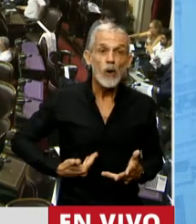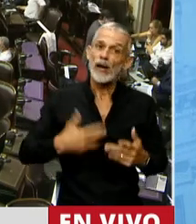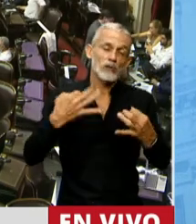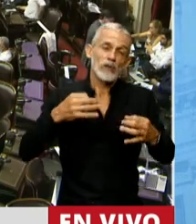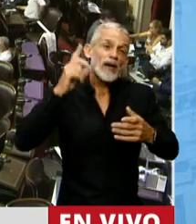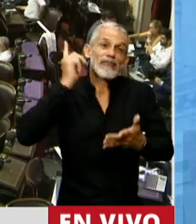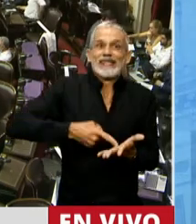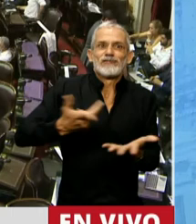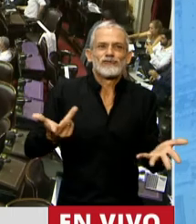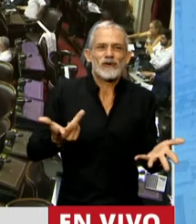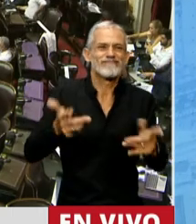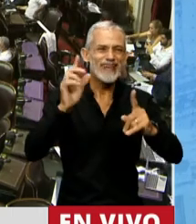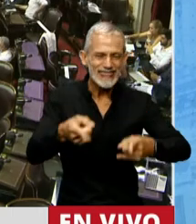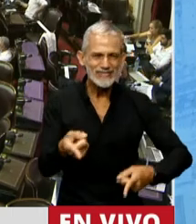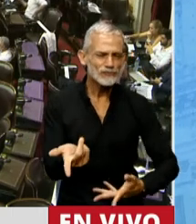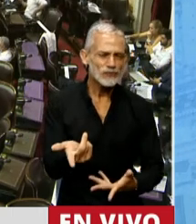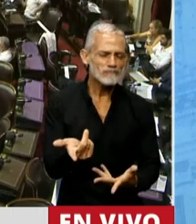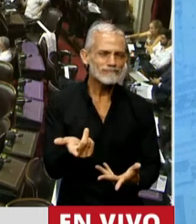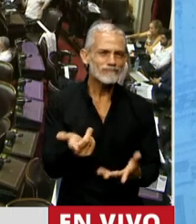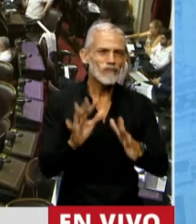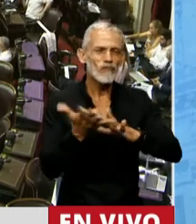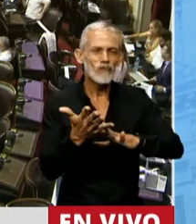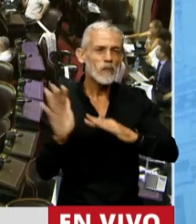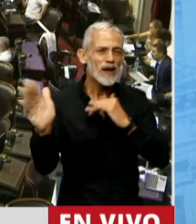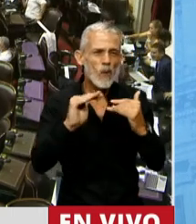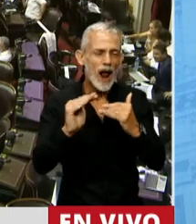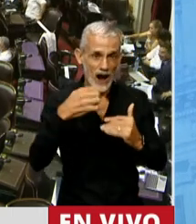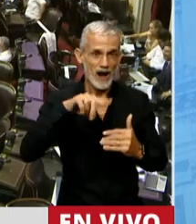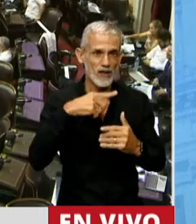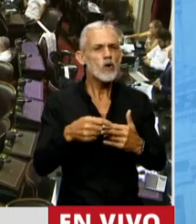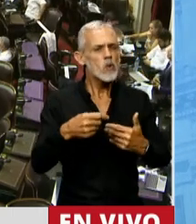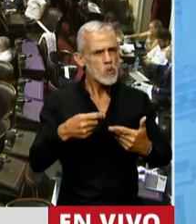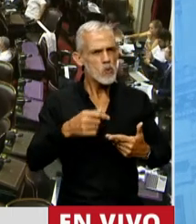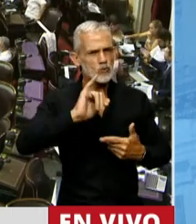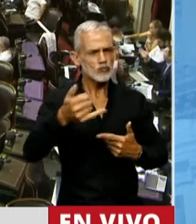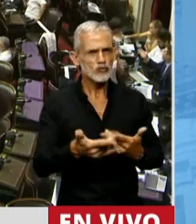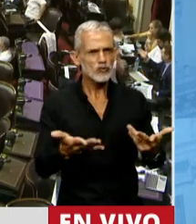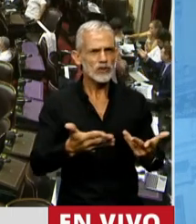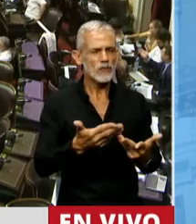decisiones. De la misma manera, apostamos a la gobernabilidad porque,